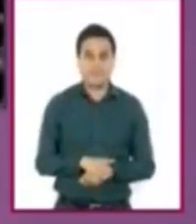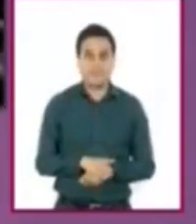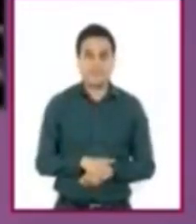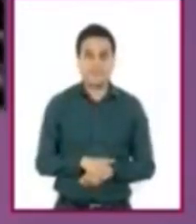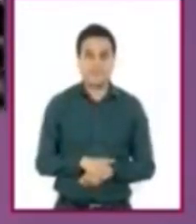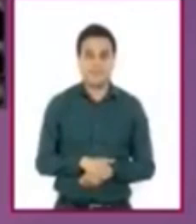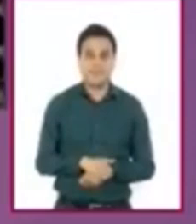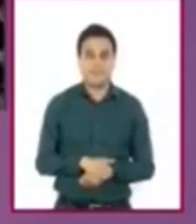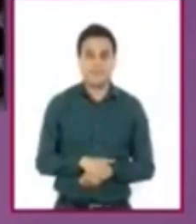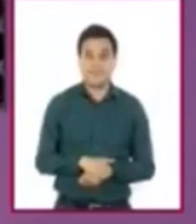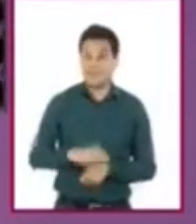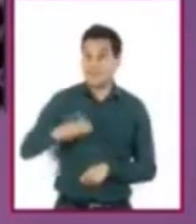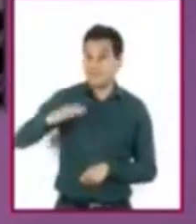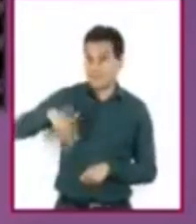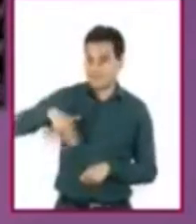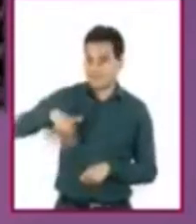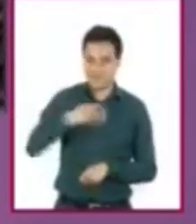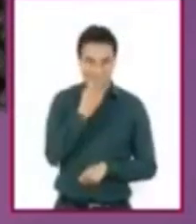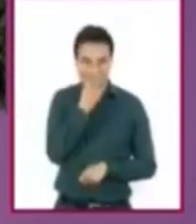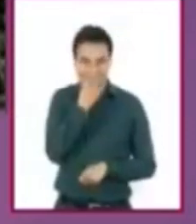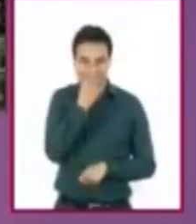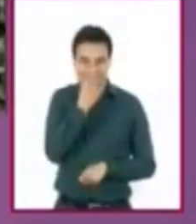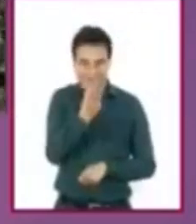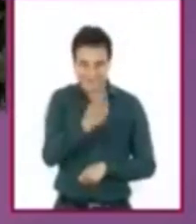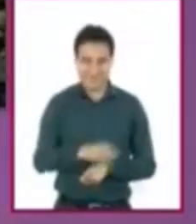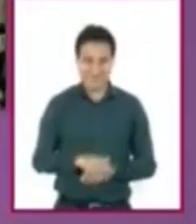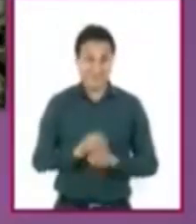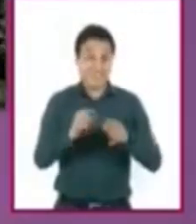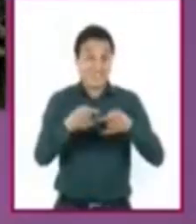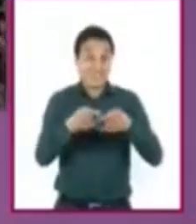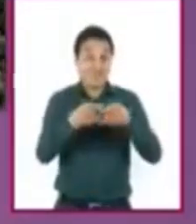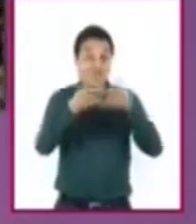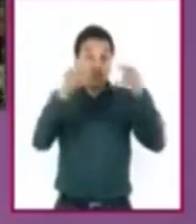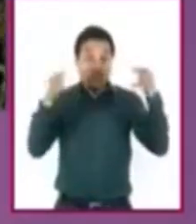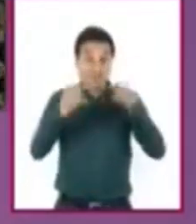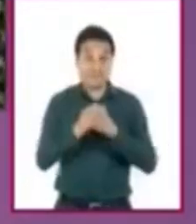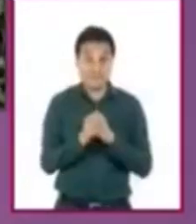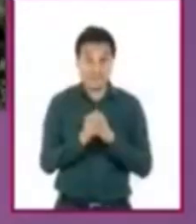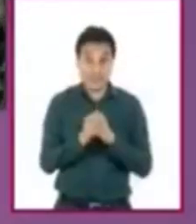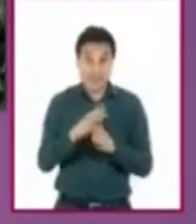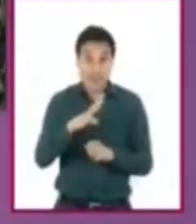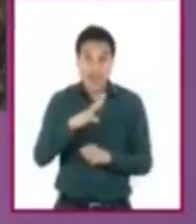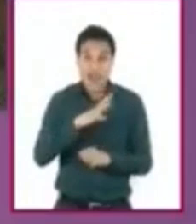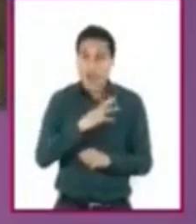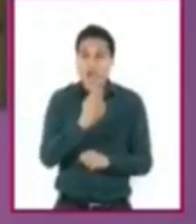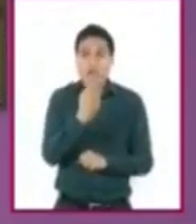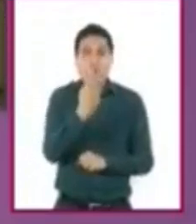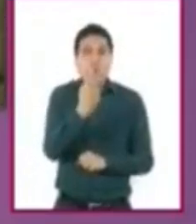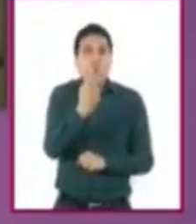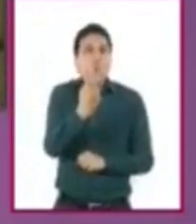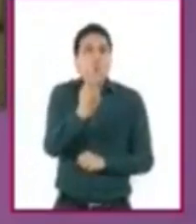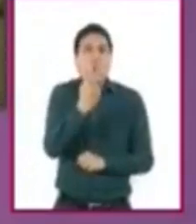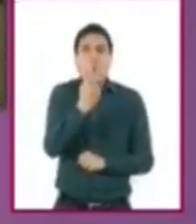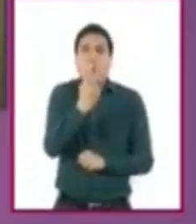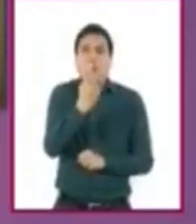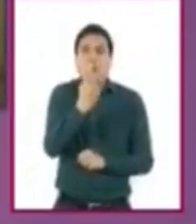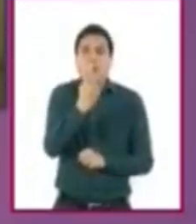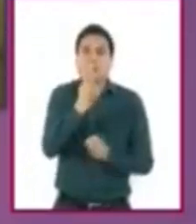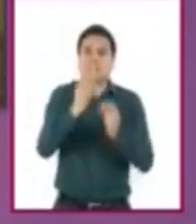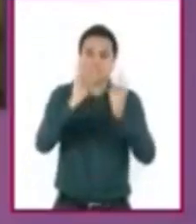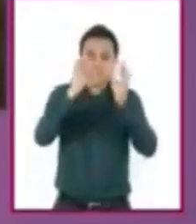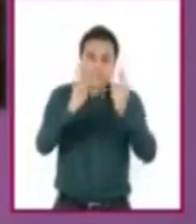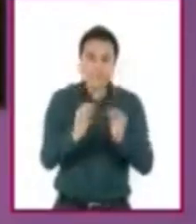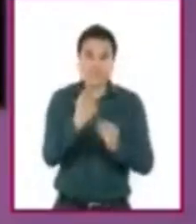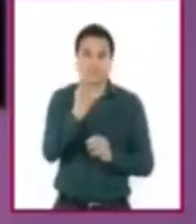Como se mencionó anteriormente, la historia no tiene una sola verdad, sino varias